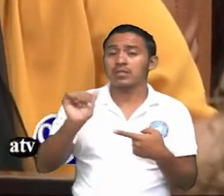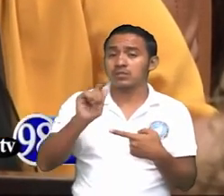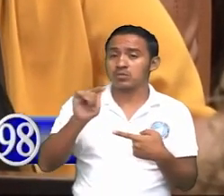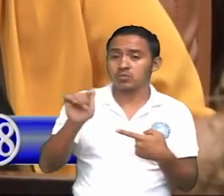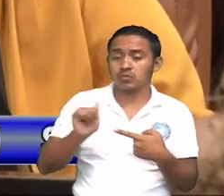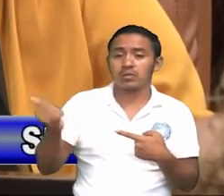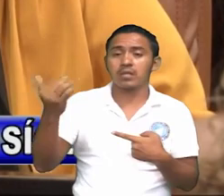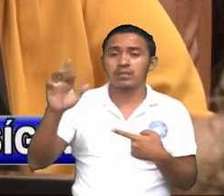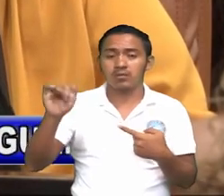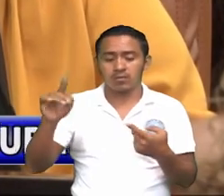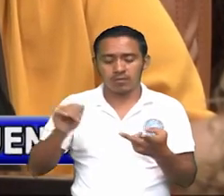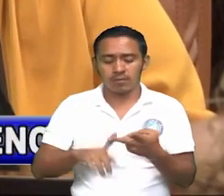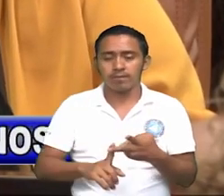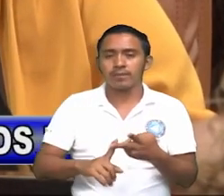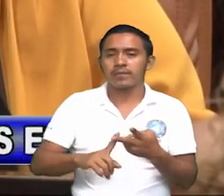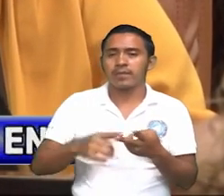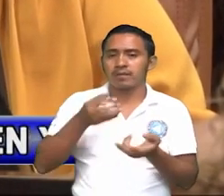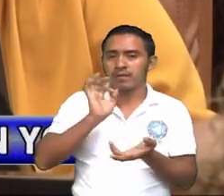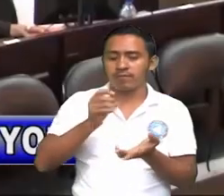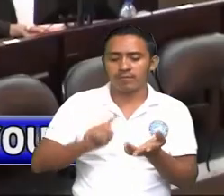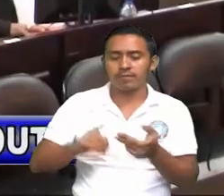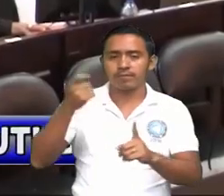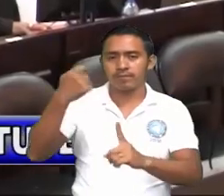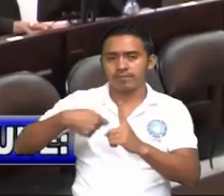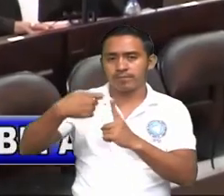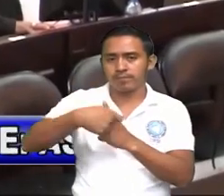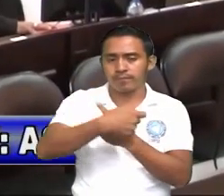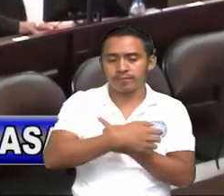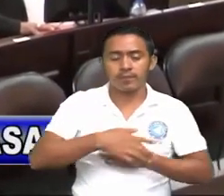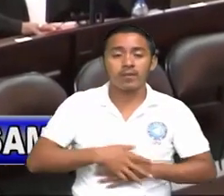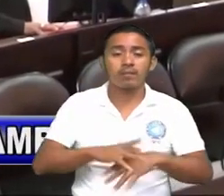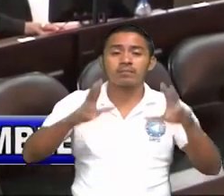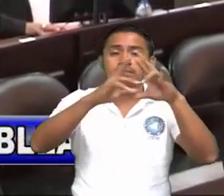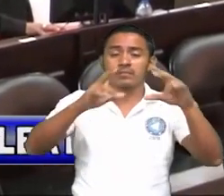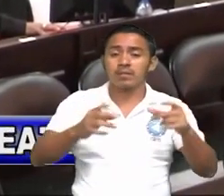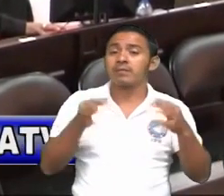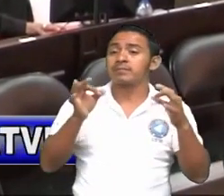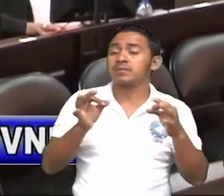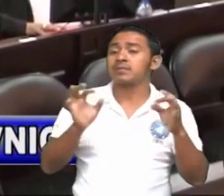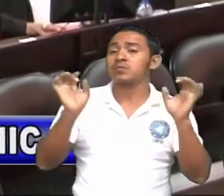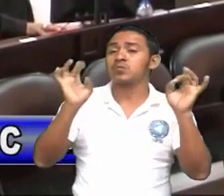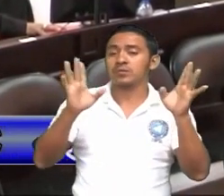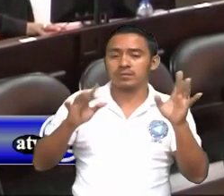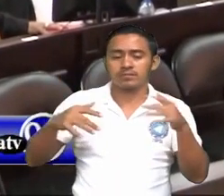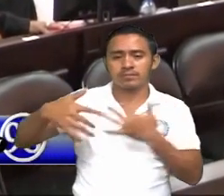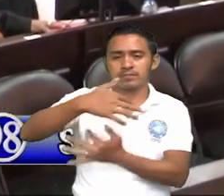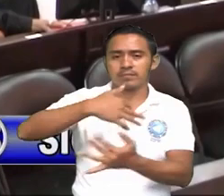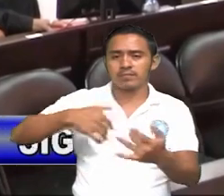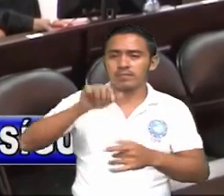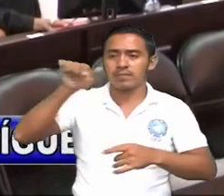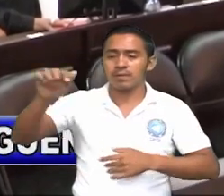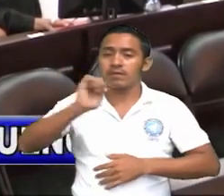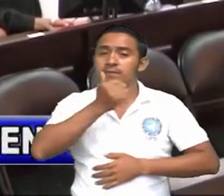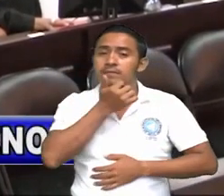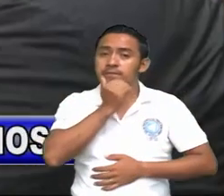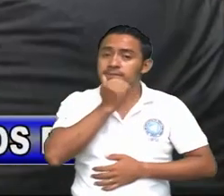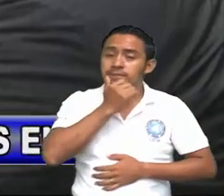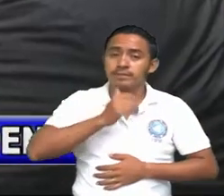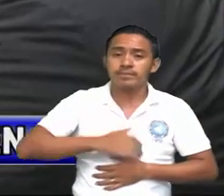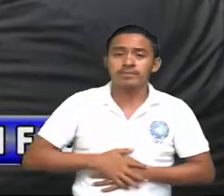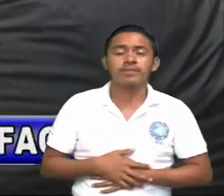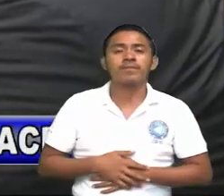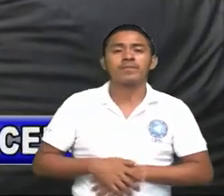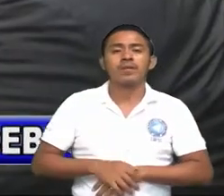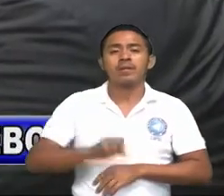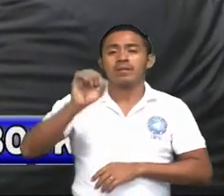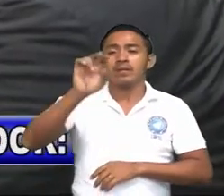azúcar crudo, café y bananos. Nicaragua ha sido privilegiada con las relaciones comerciales con este país europeo, la